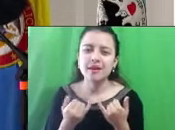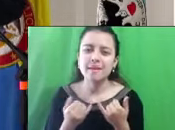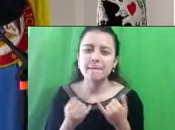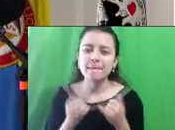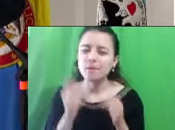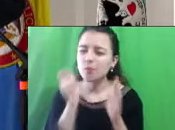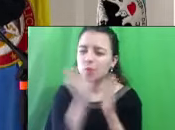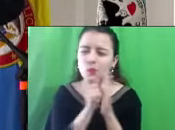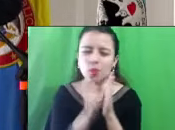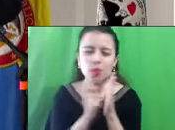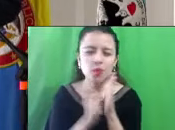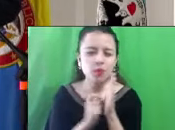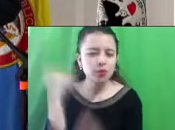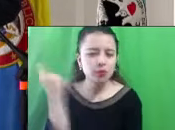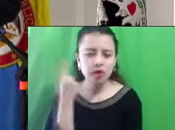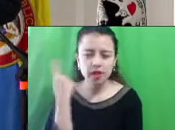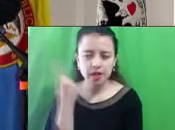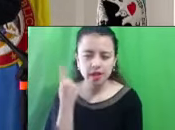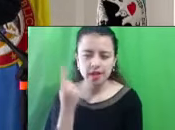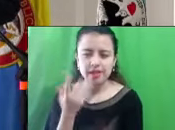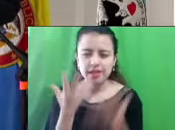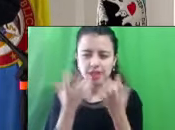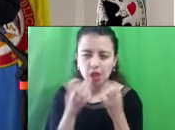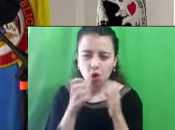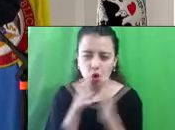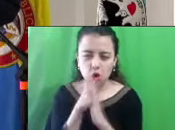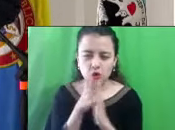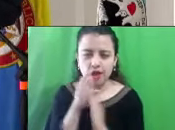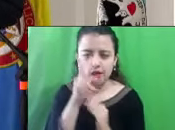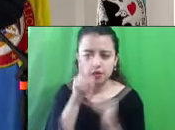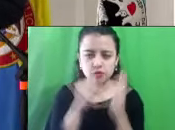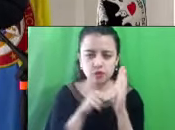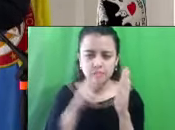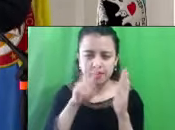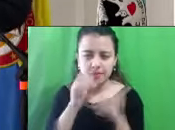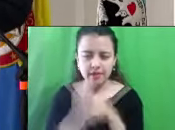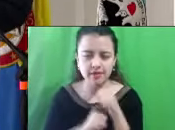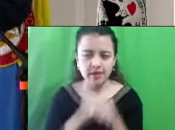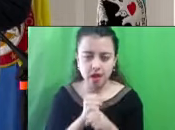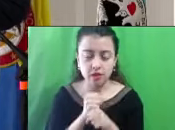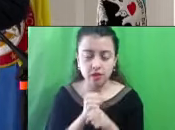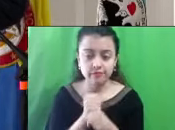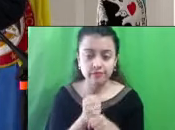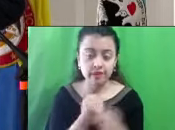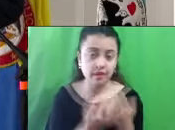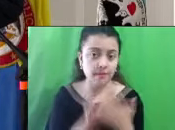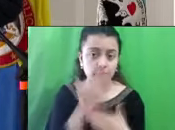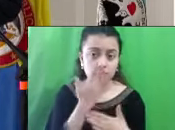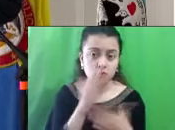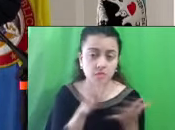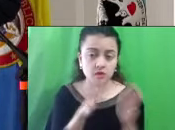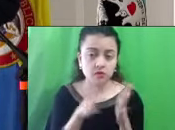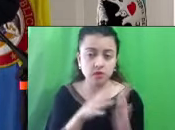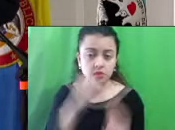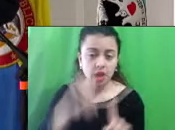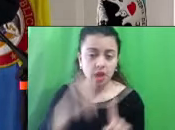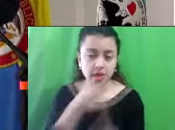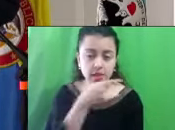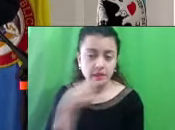de lo sucedido en el año 2020, que se inició con una pandemia más o menos en el mes de marzo. Todos